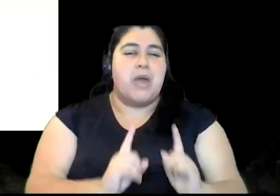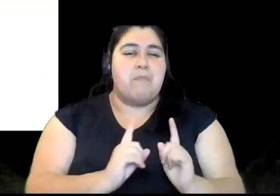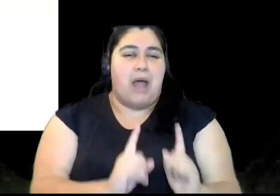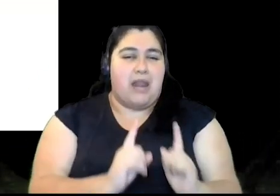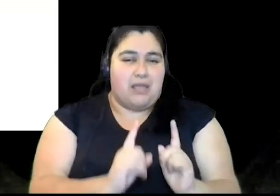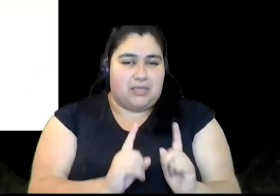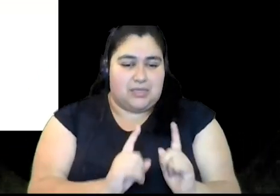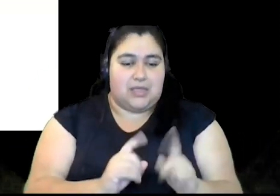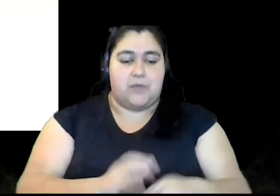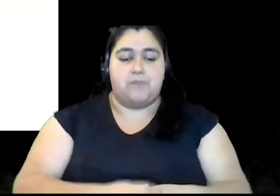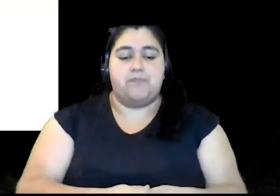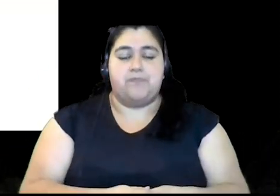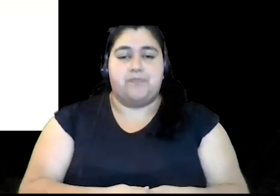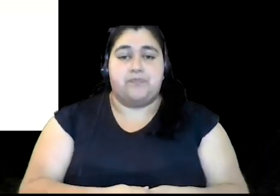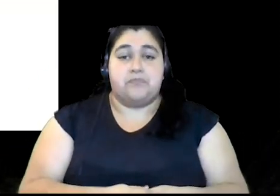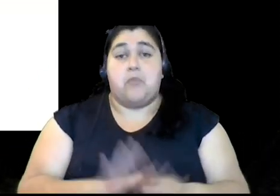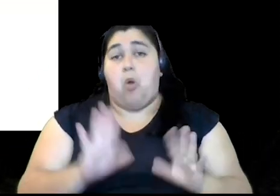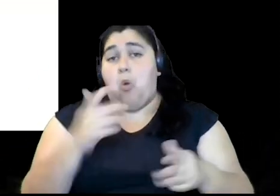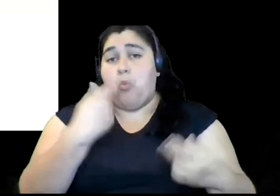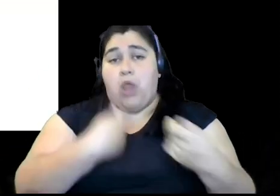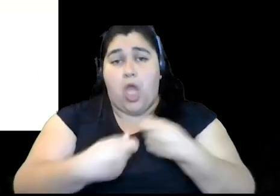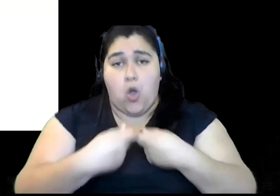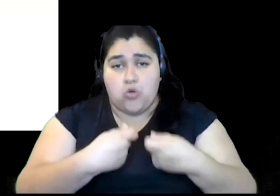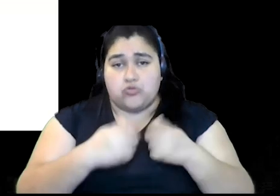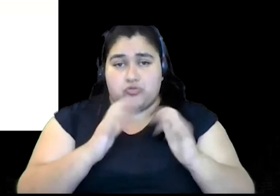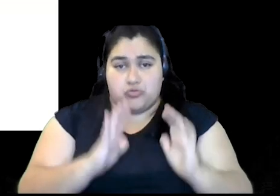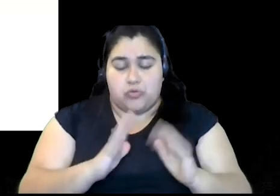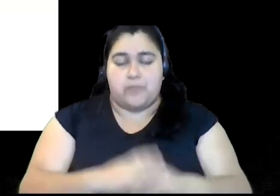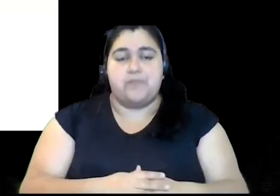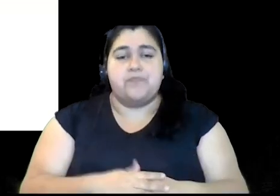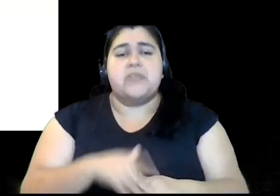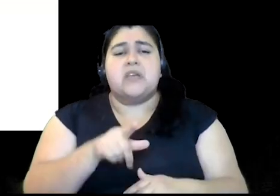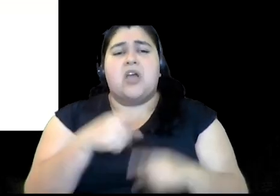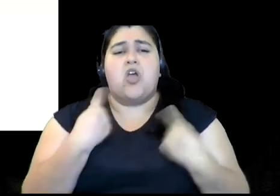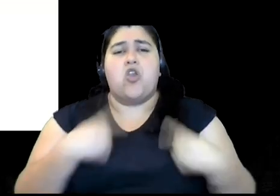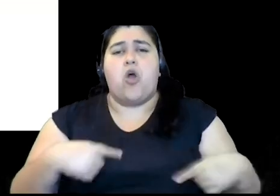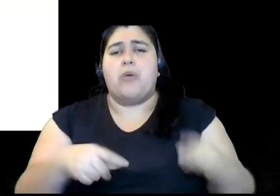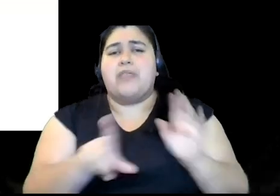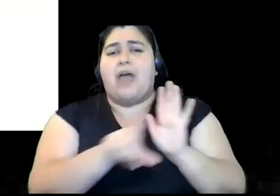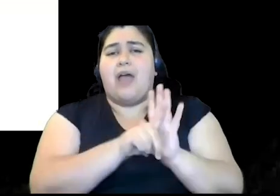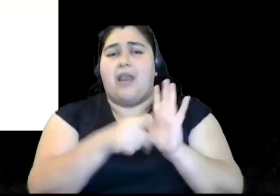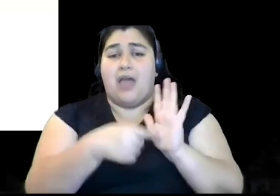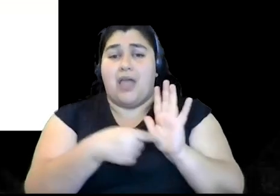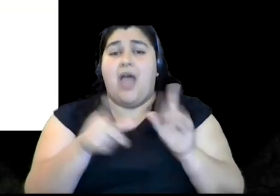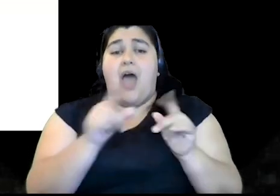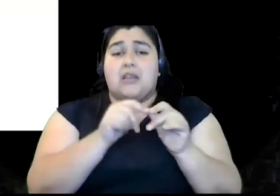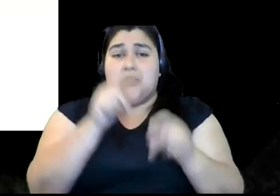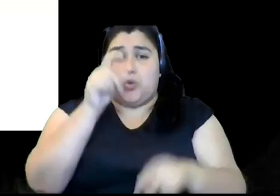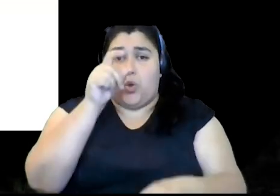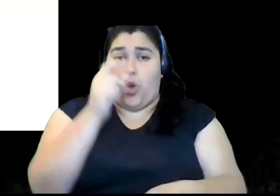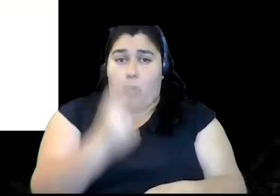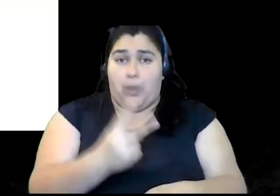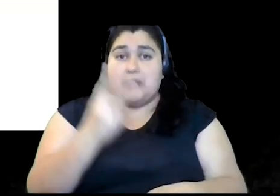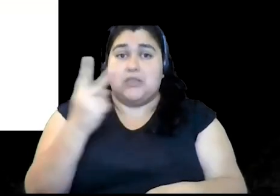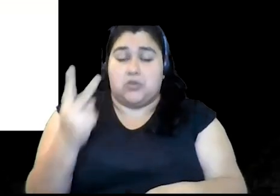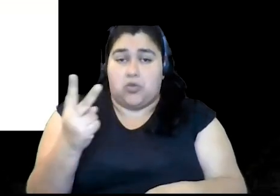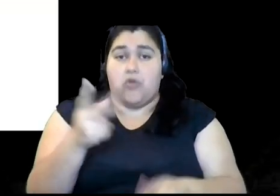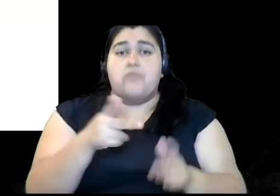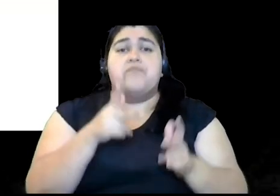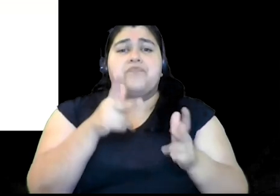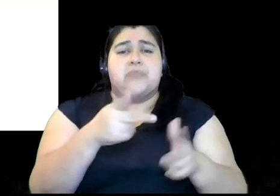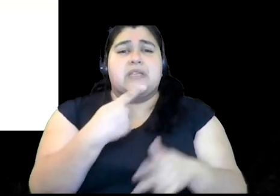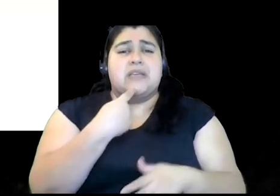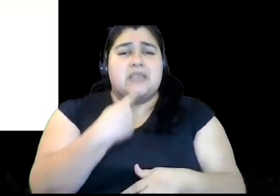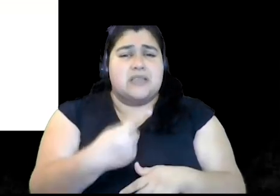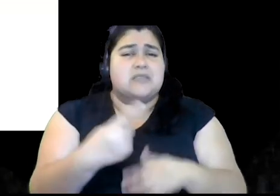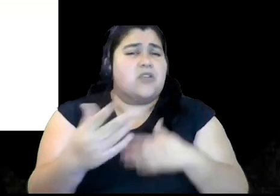comercial, donde la novedad que nos trajo la ley en el artículo 22 es que toda